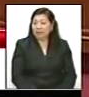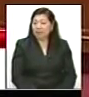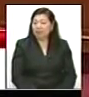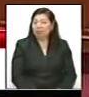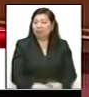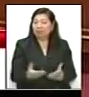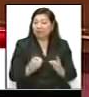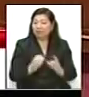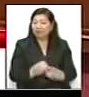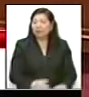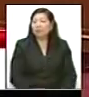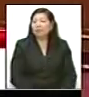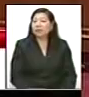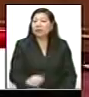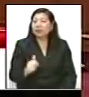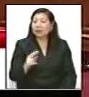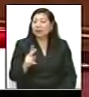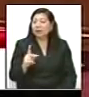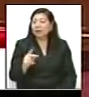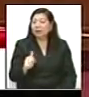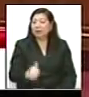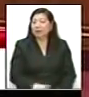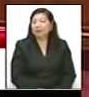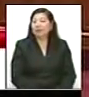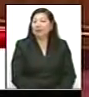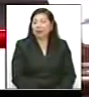Invitados de la congresista Esther Saavedra.